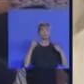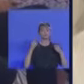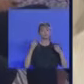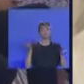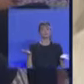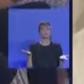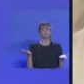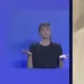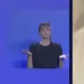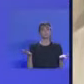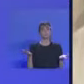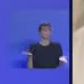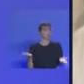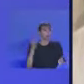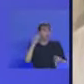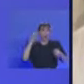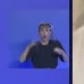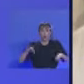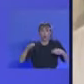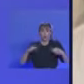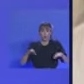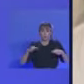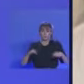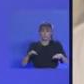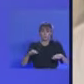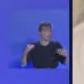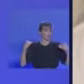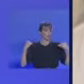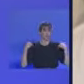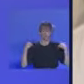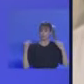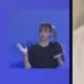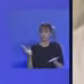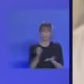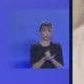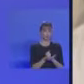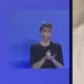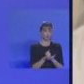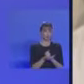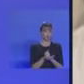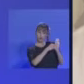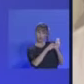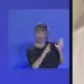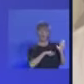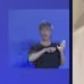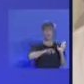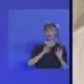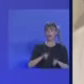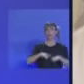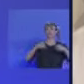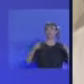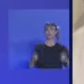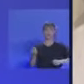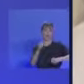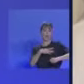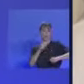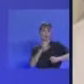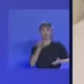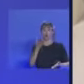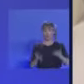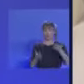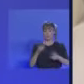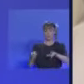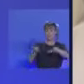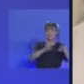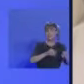hemos llevado durante un montón de años, que es pedir una fiscalidad, una financiación justa, pues para llevar a cabo los servicios públicos de calidad. No, es que